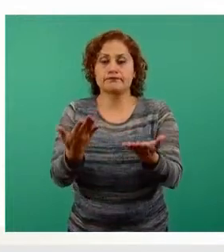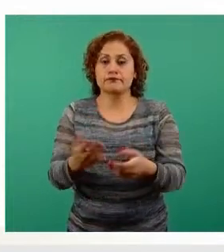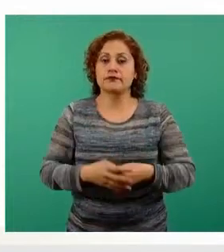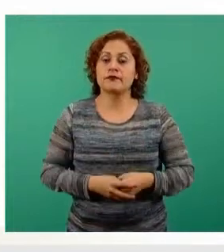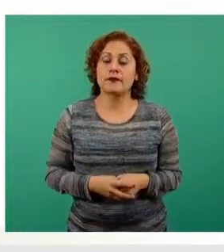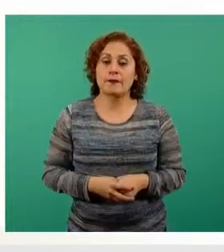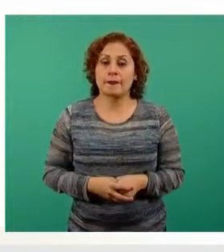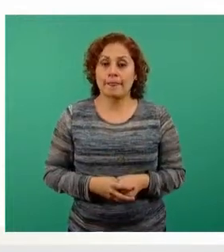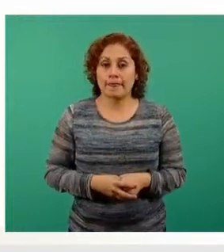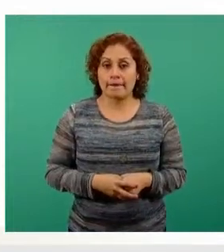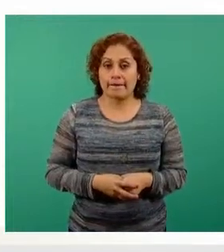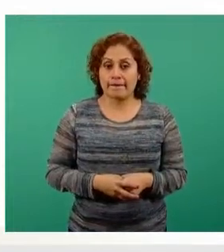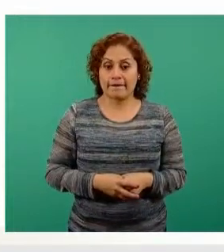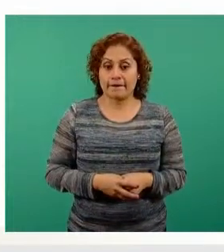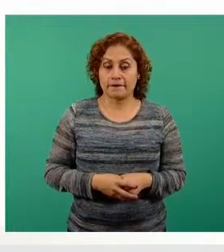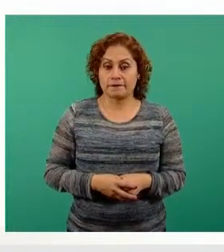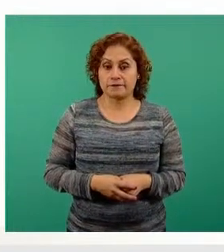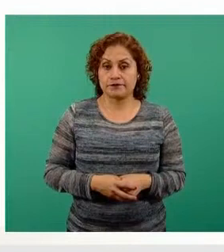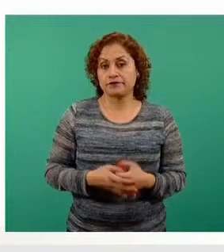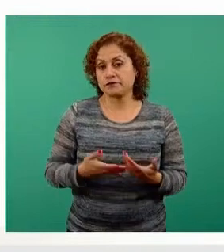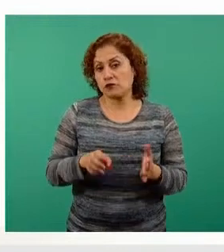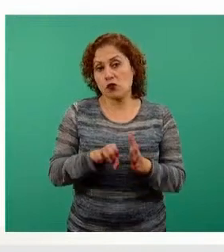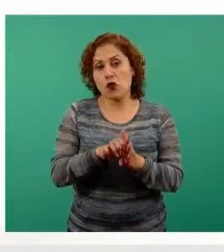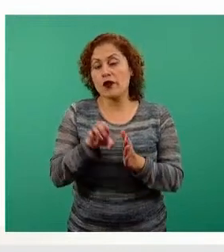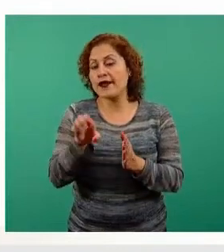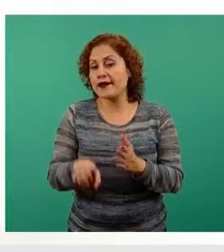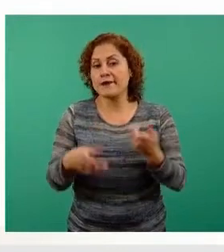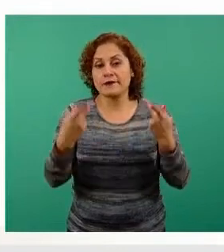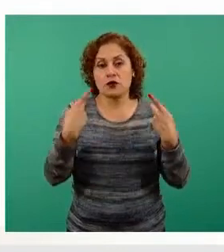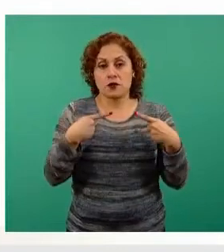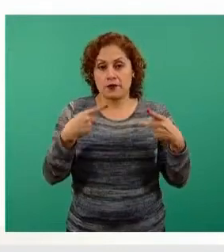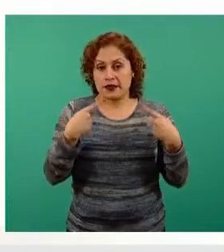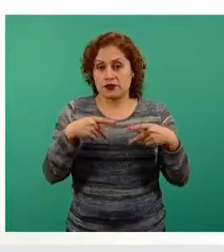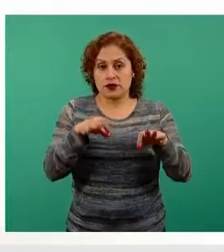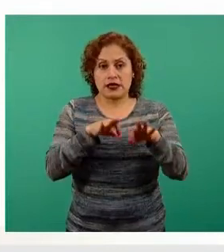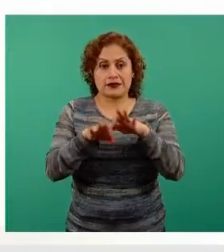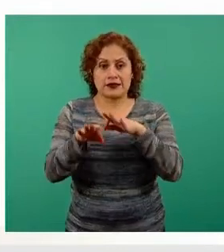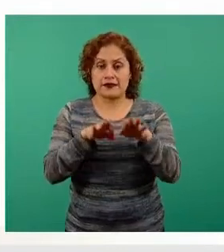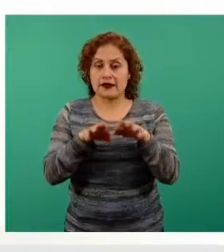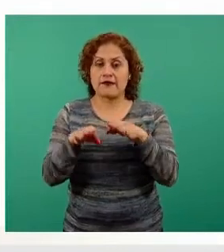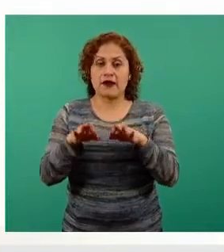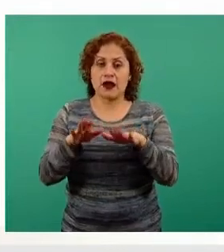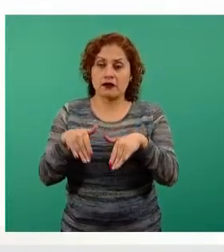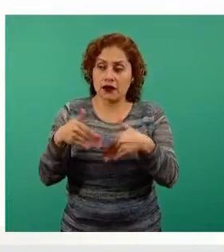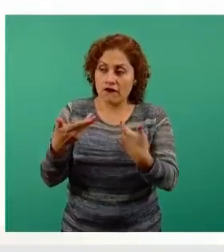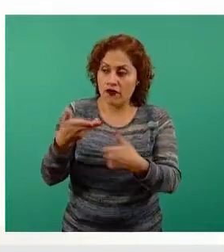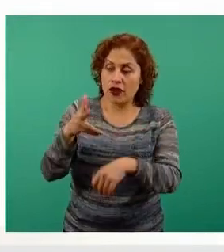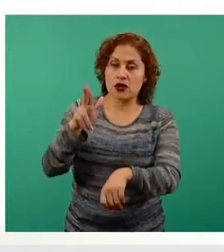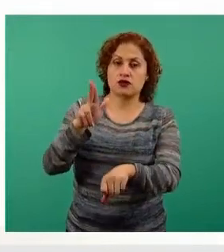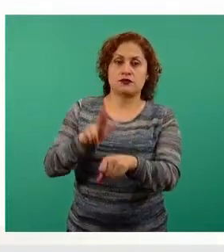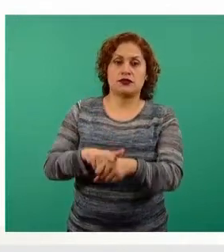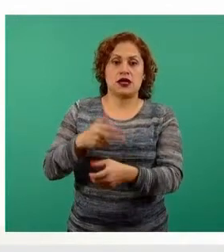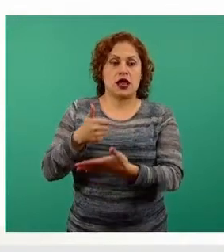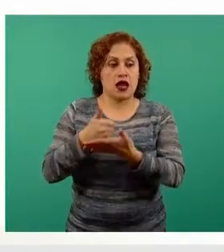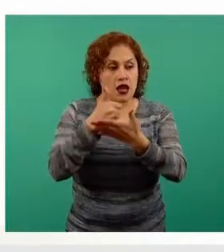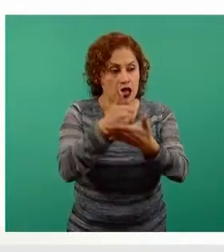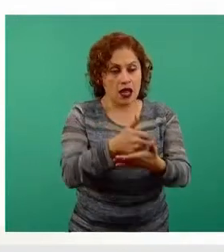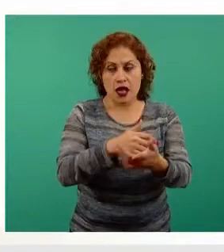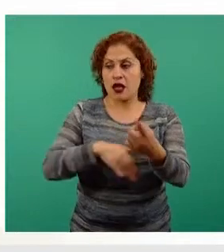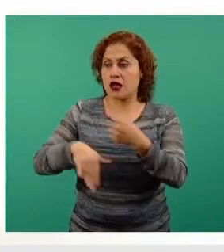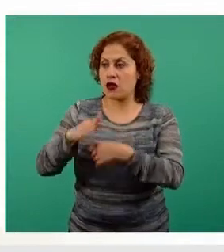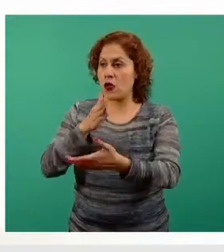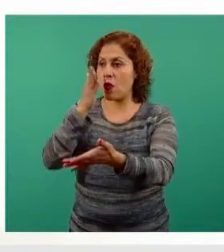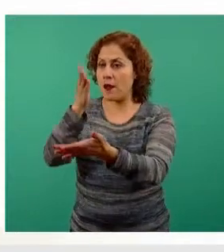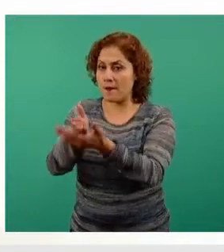efectos de este grupo poblacional con los trabajadores de segunda línea y entonces podremos ver cómo se incrementa esto en siguientes